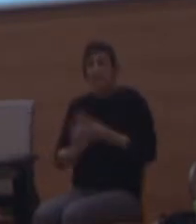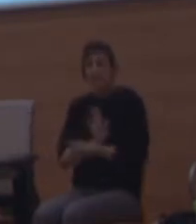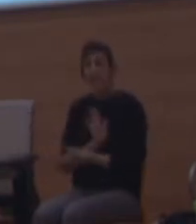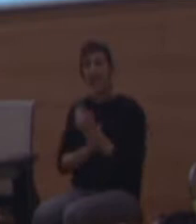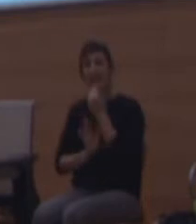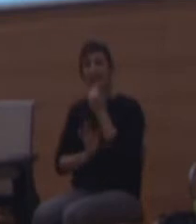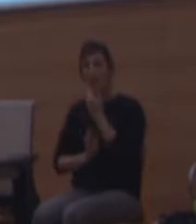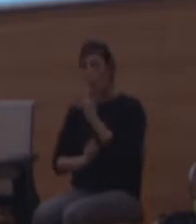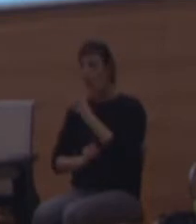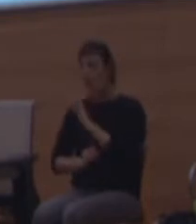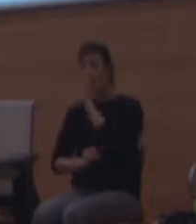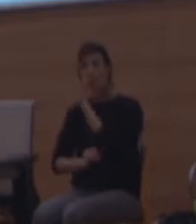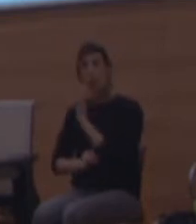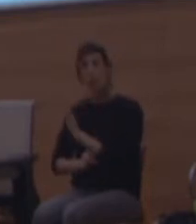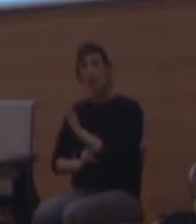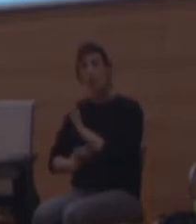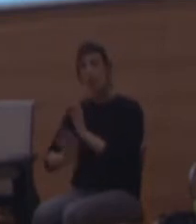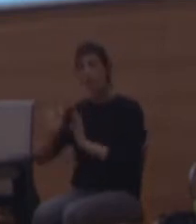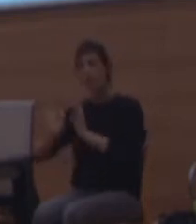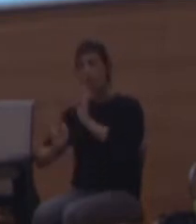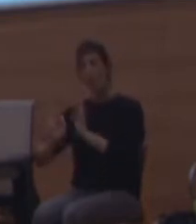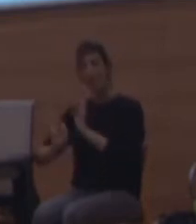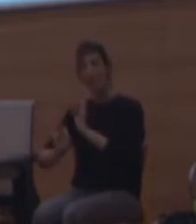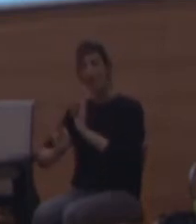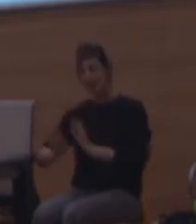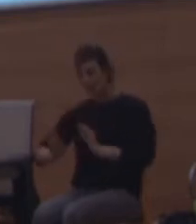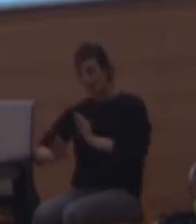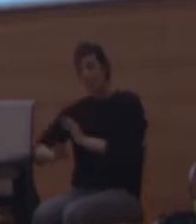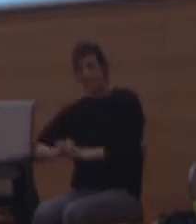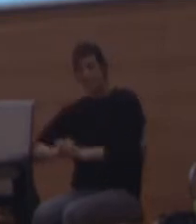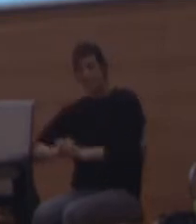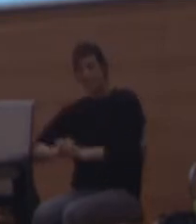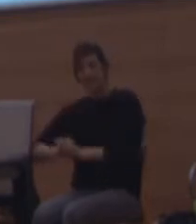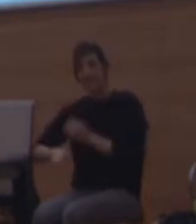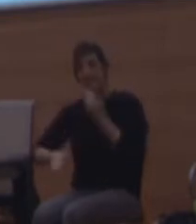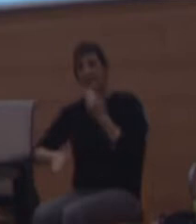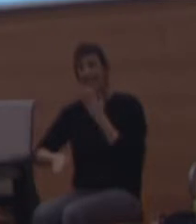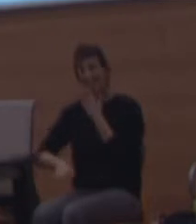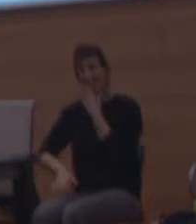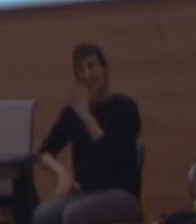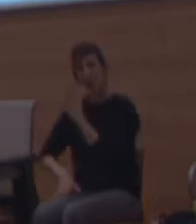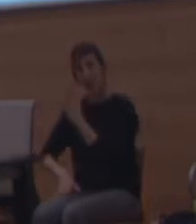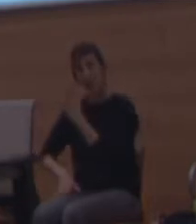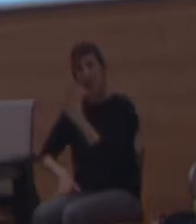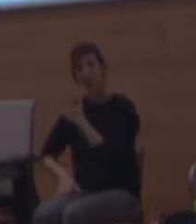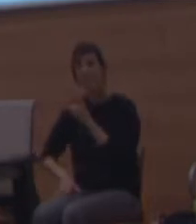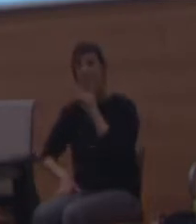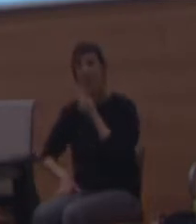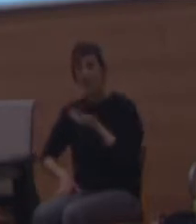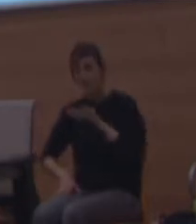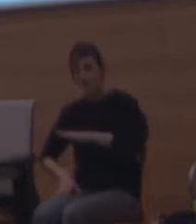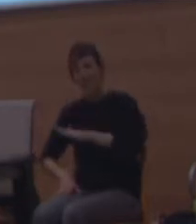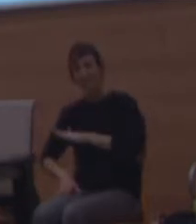tasa del 50% de fallecer en los siguientes 5 años al haber